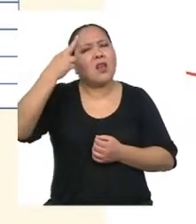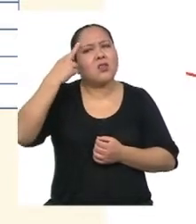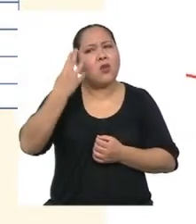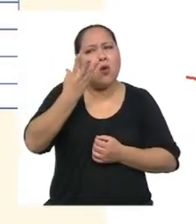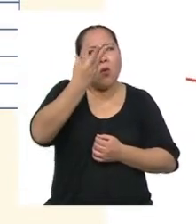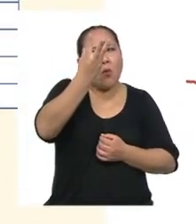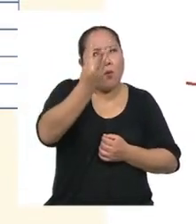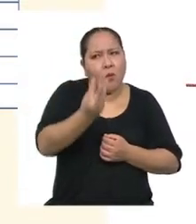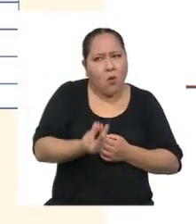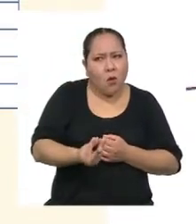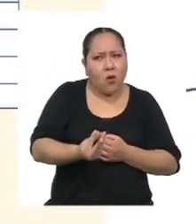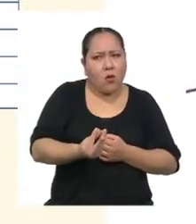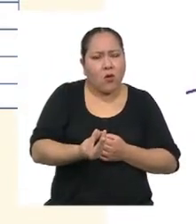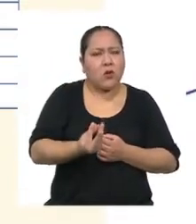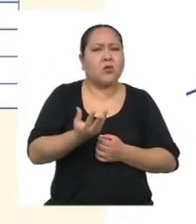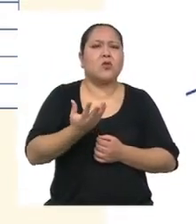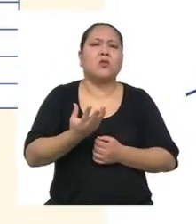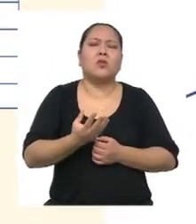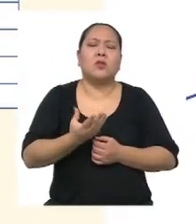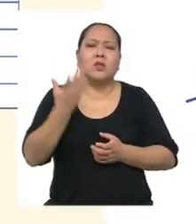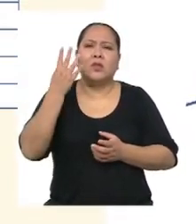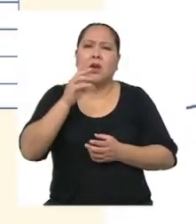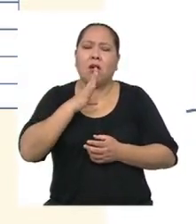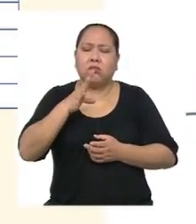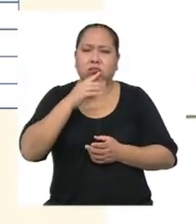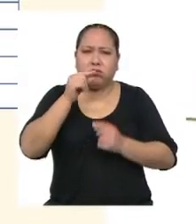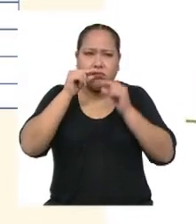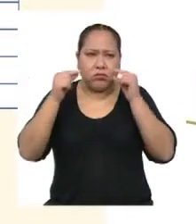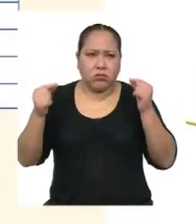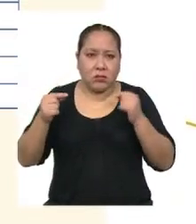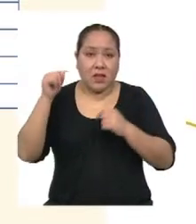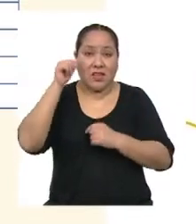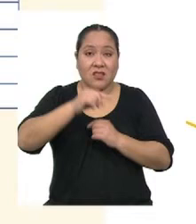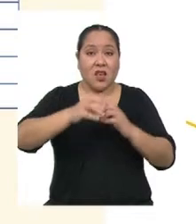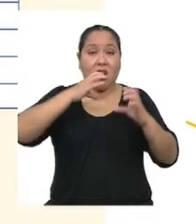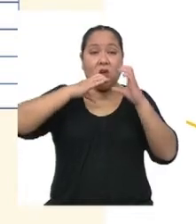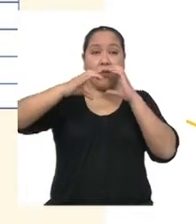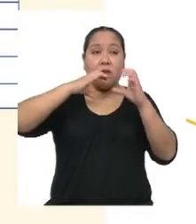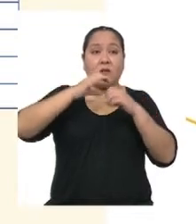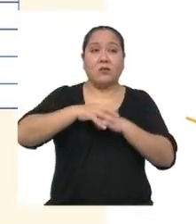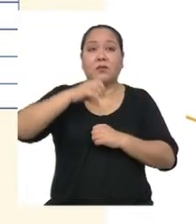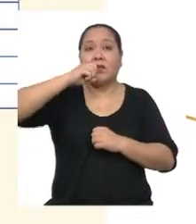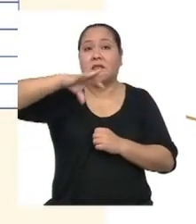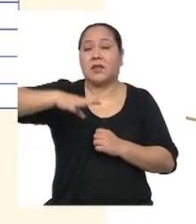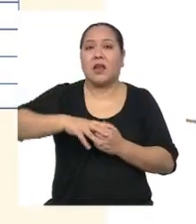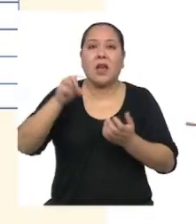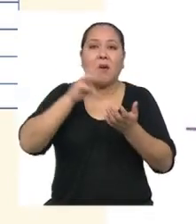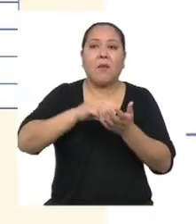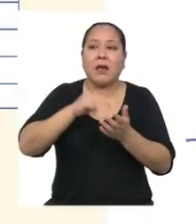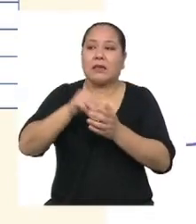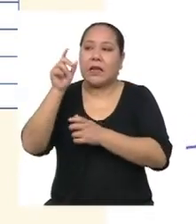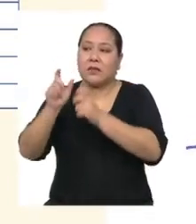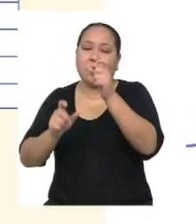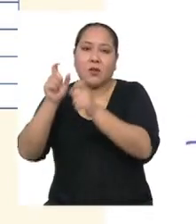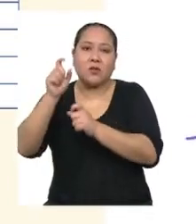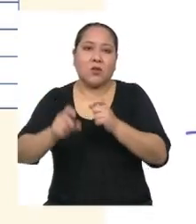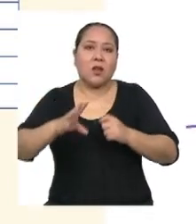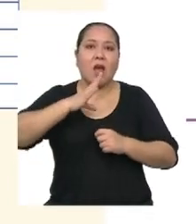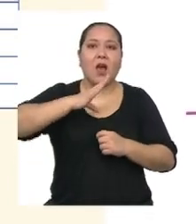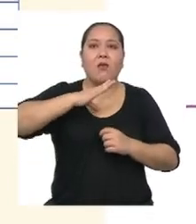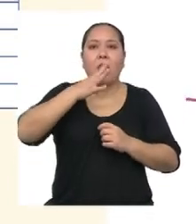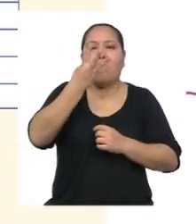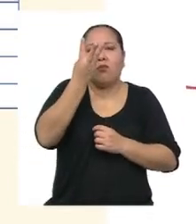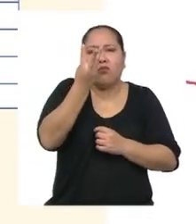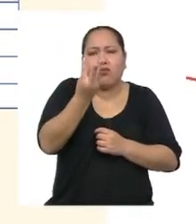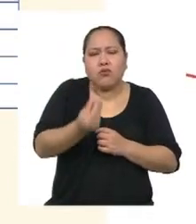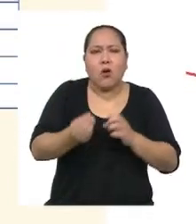será la comunicación. Esto podemos expresarlo verbalmente diciendo que mayoritariamente las personas hablan menos